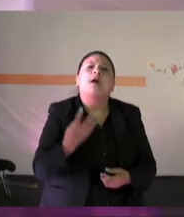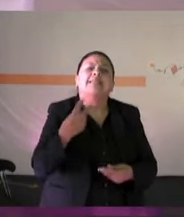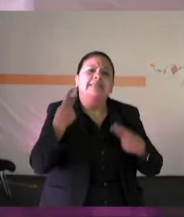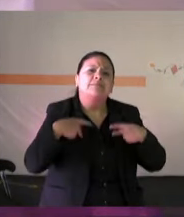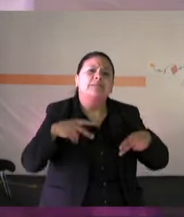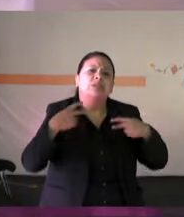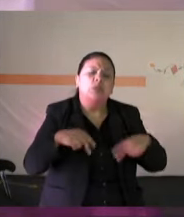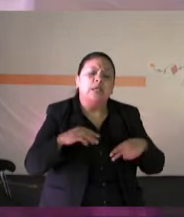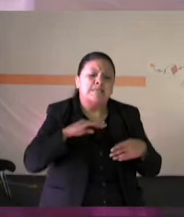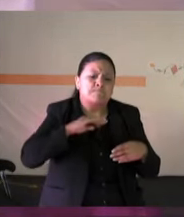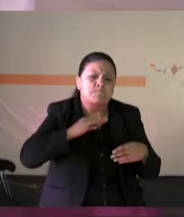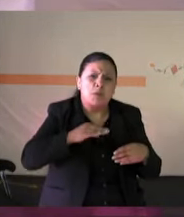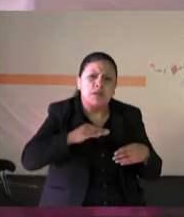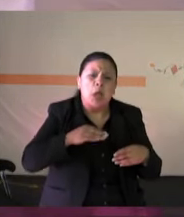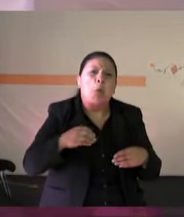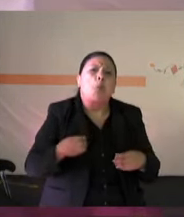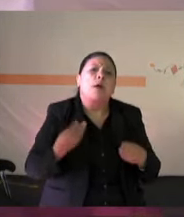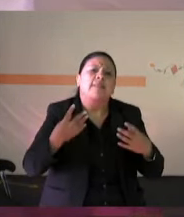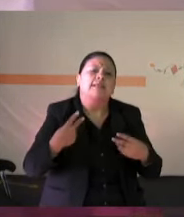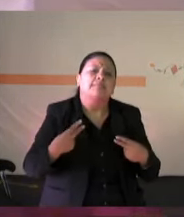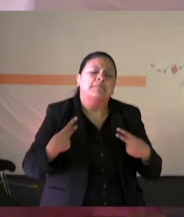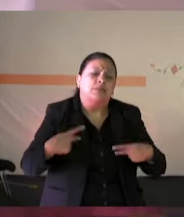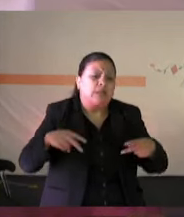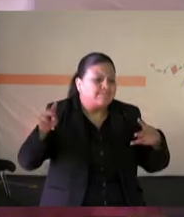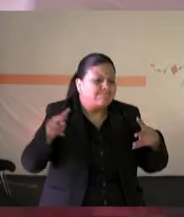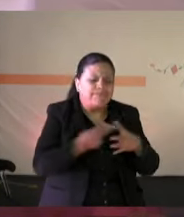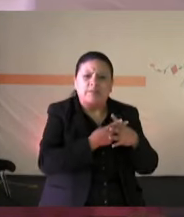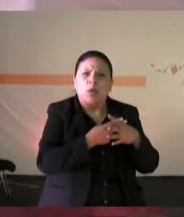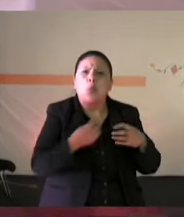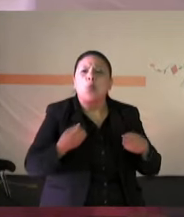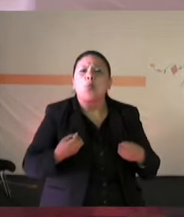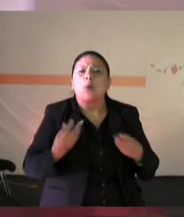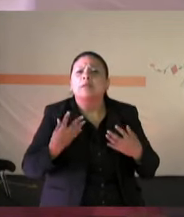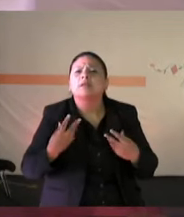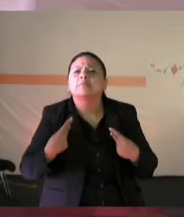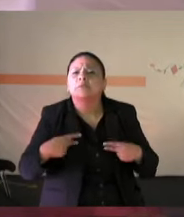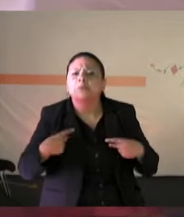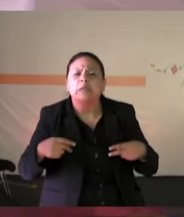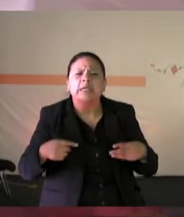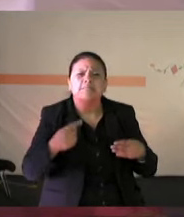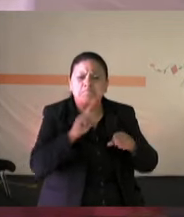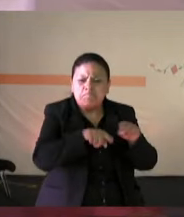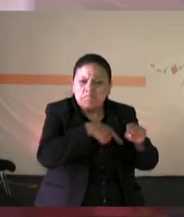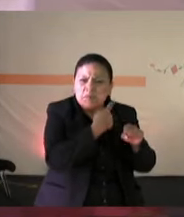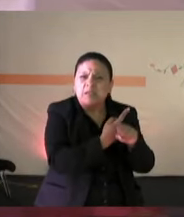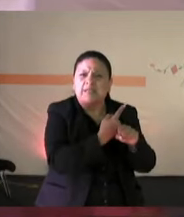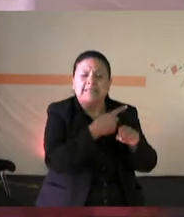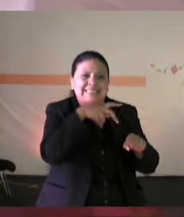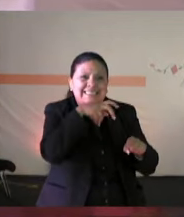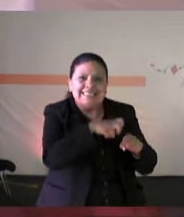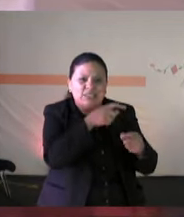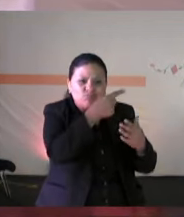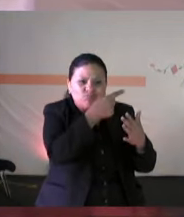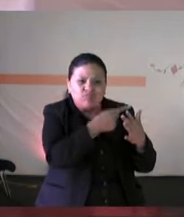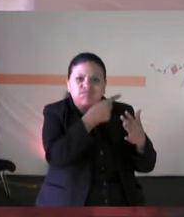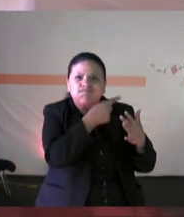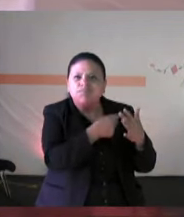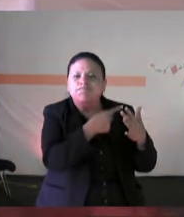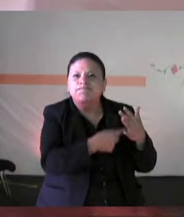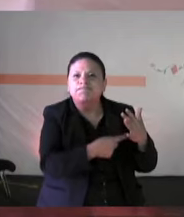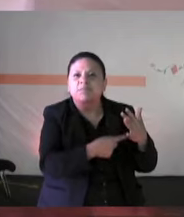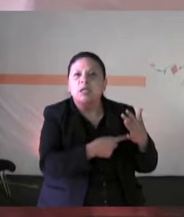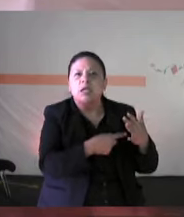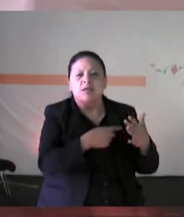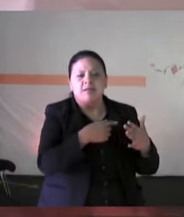se hace en México. Diaria. Y es importante para mí.